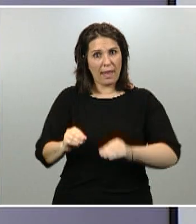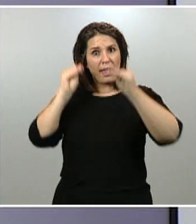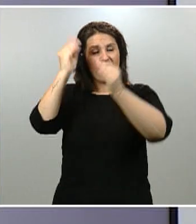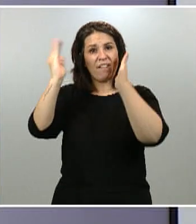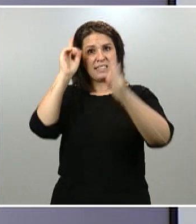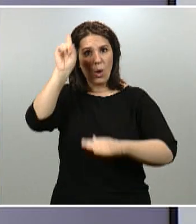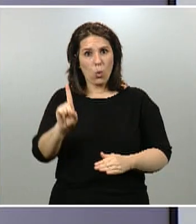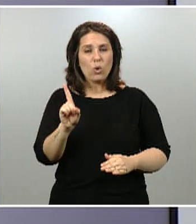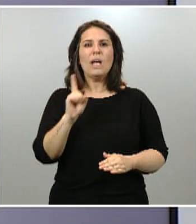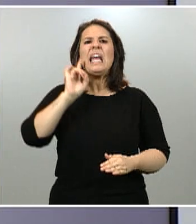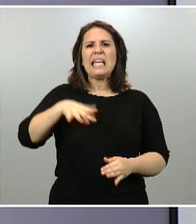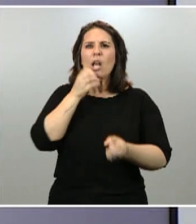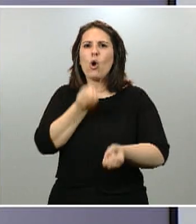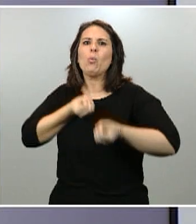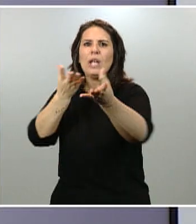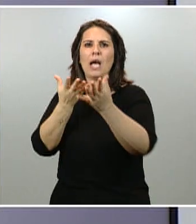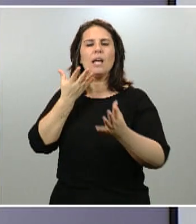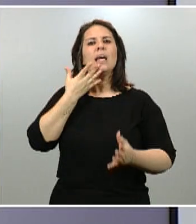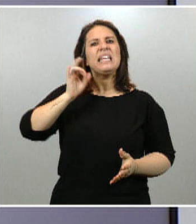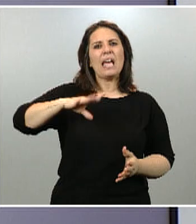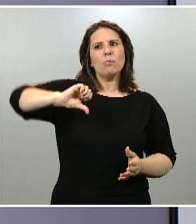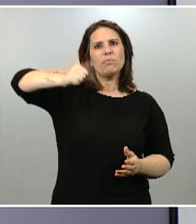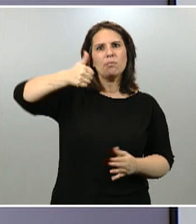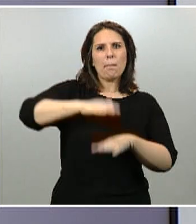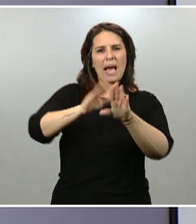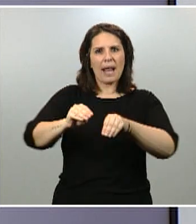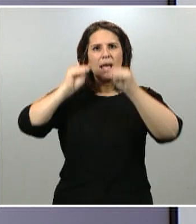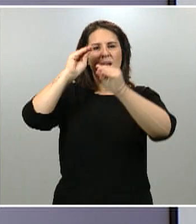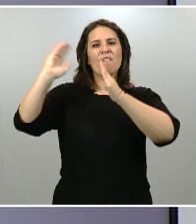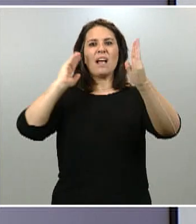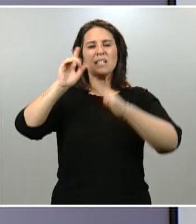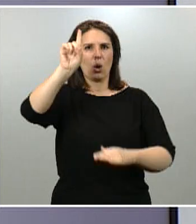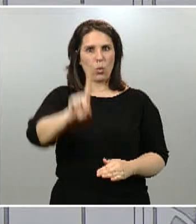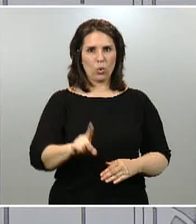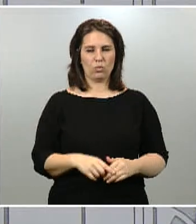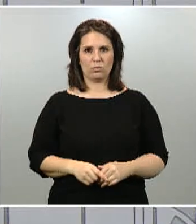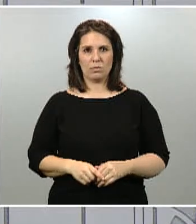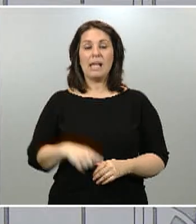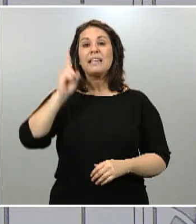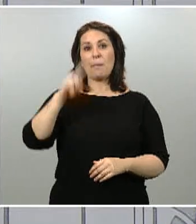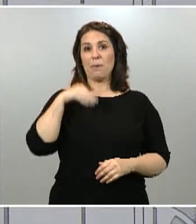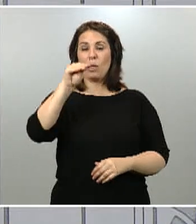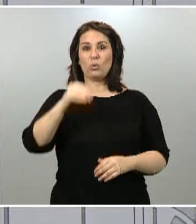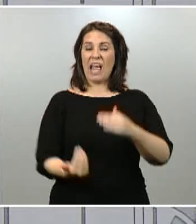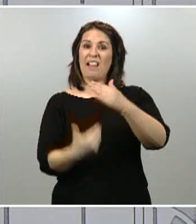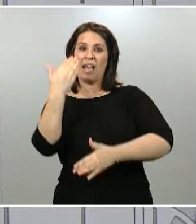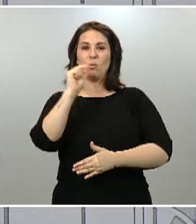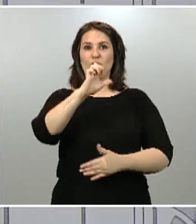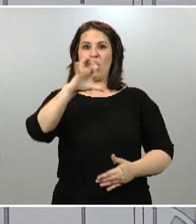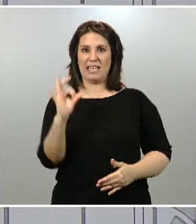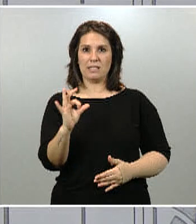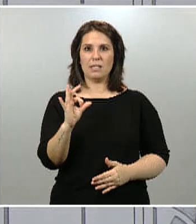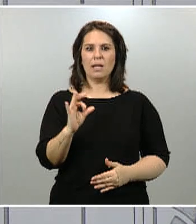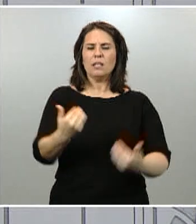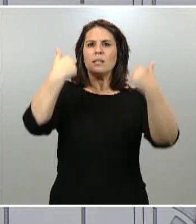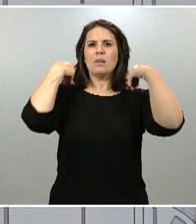que tienen luz verde para pasar a la fase 1? En esta cuestión insiste también el diario.es. ¿Quiénes son los encargados de evaluar las